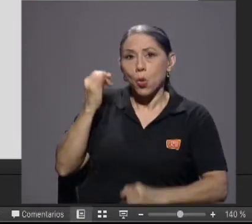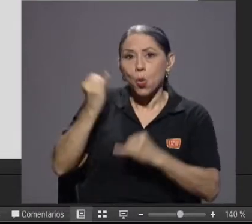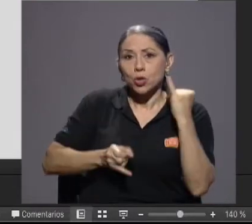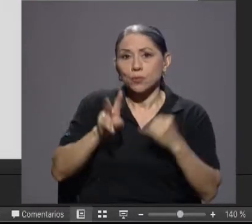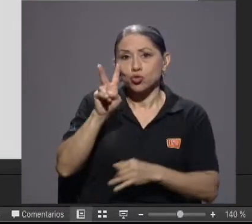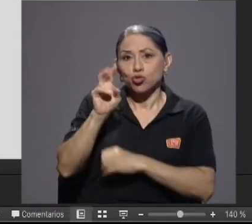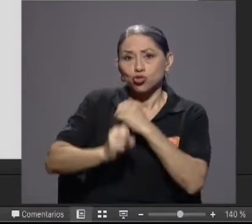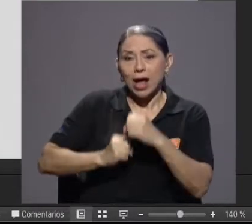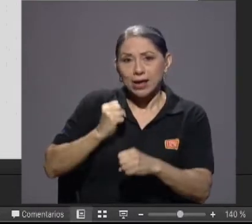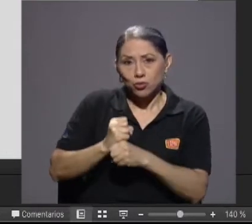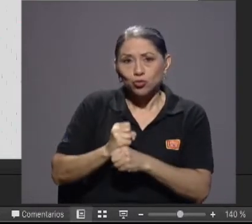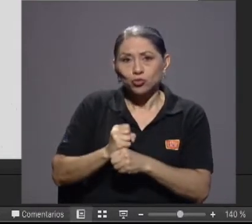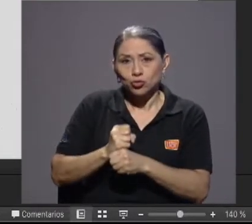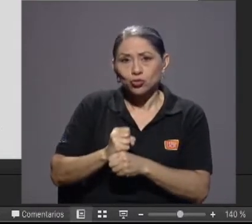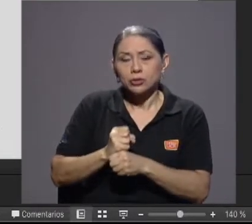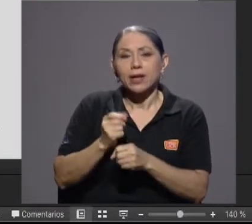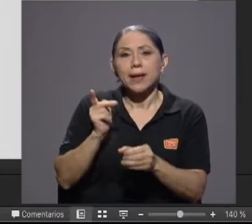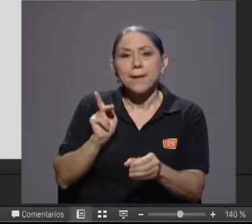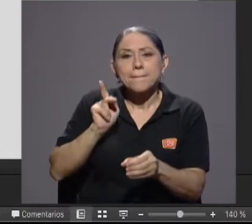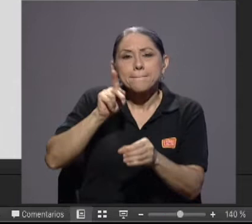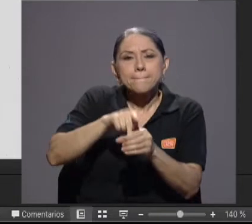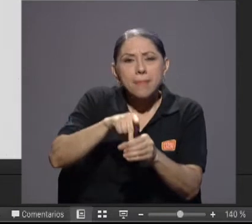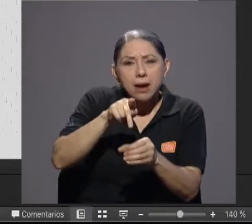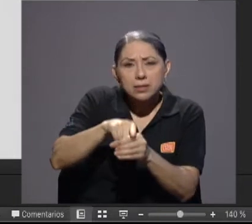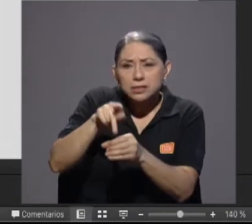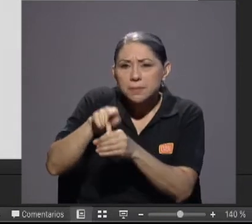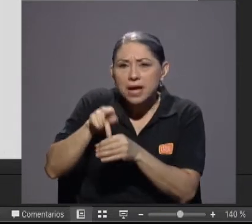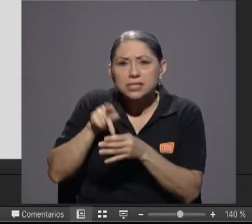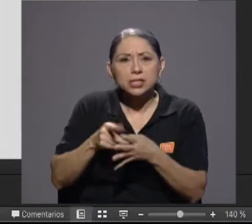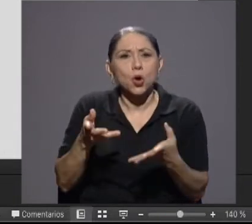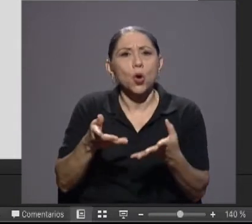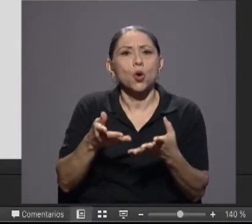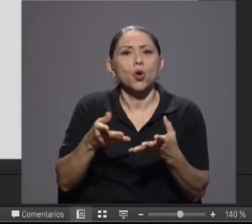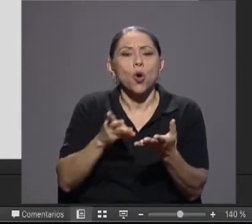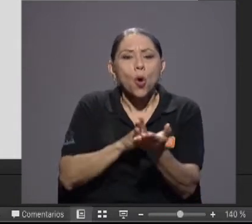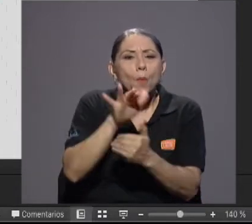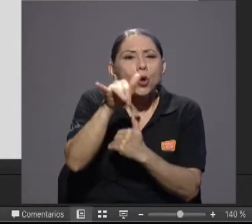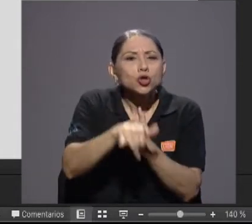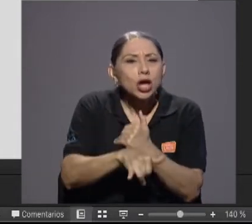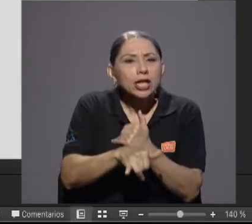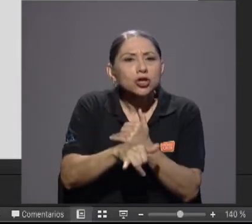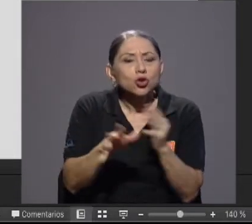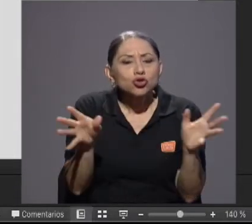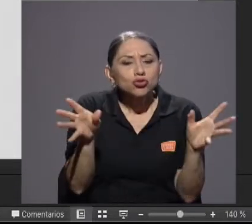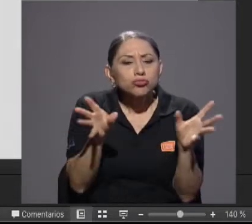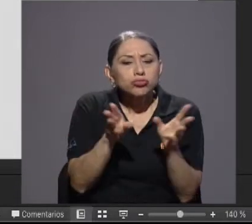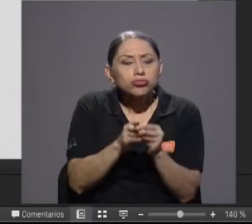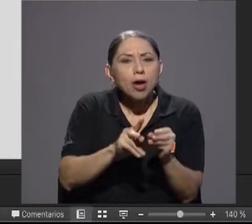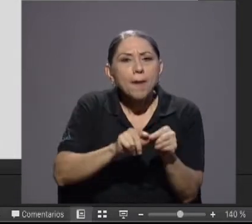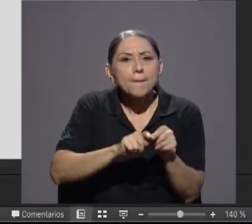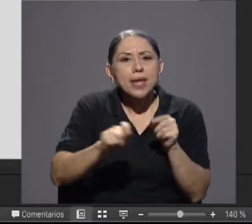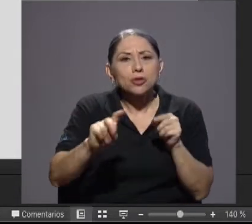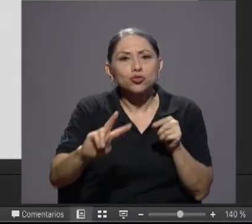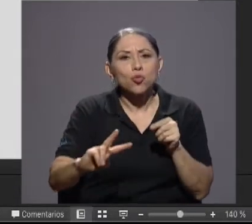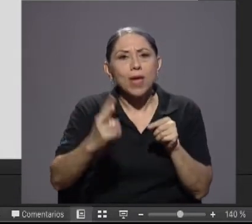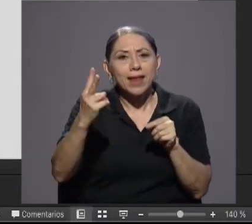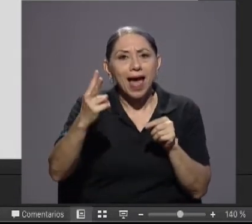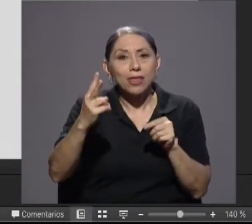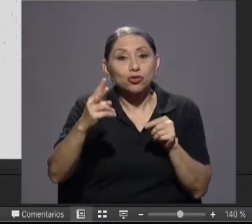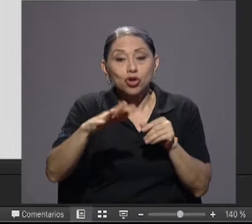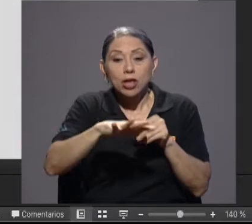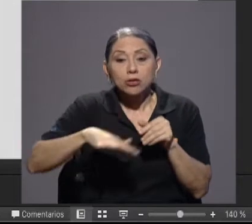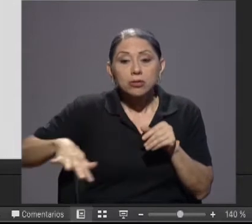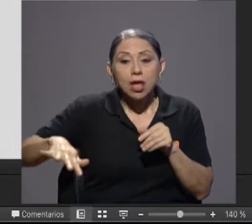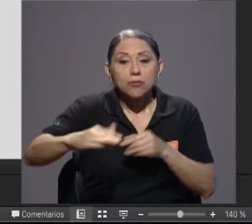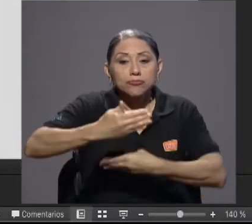años la participación o la cantidad de proyectos de metros cuadrados de infraestructura de uso